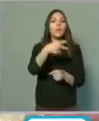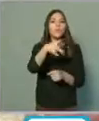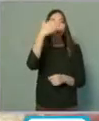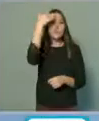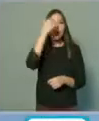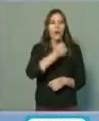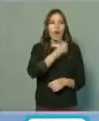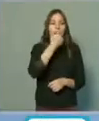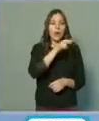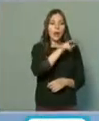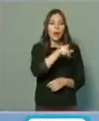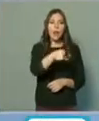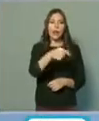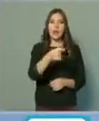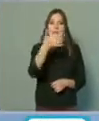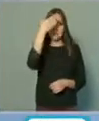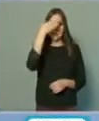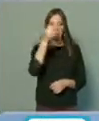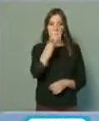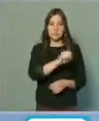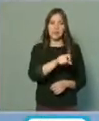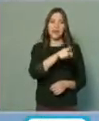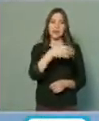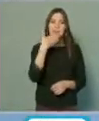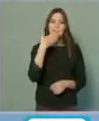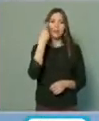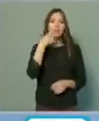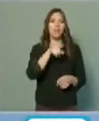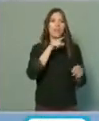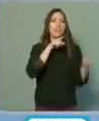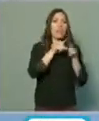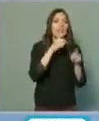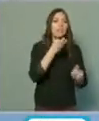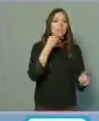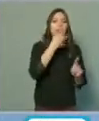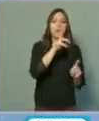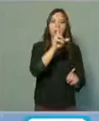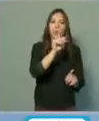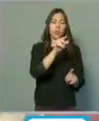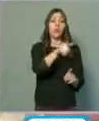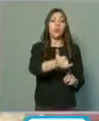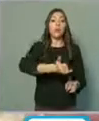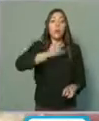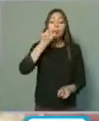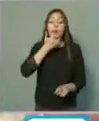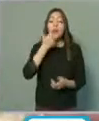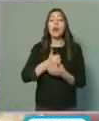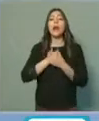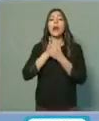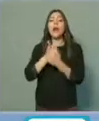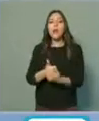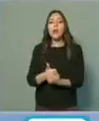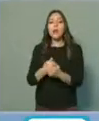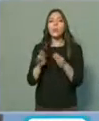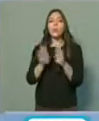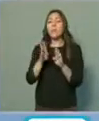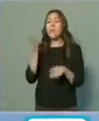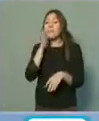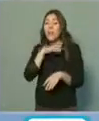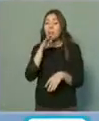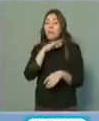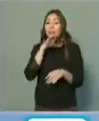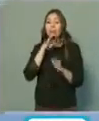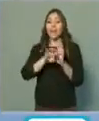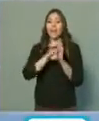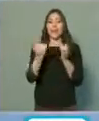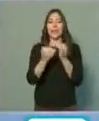no juzga, te permite conectarte con tus errores y aprender como en un videojuego del error. O sea, los niños que más avanzan en